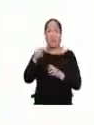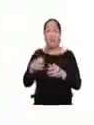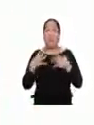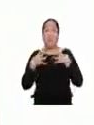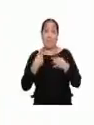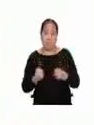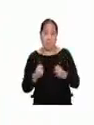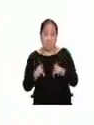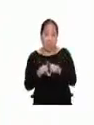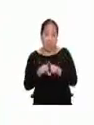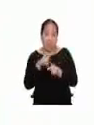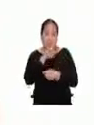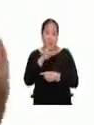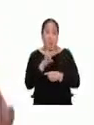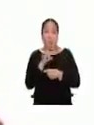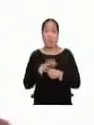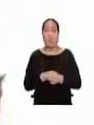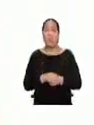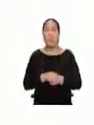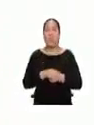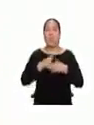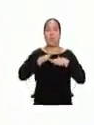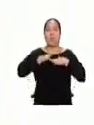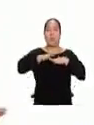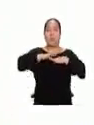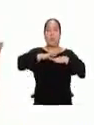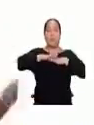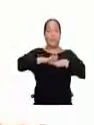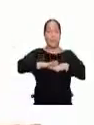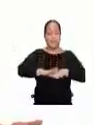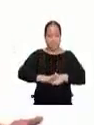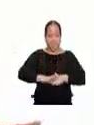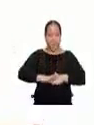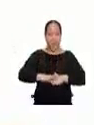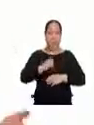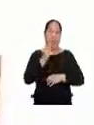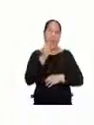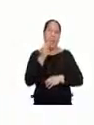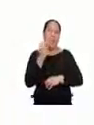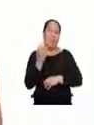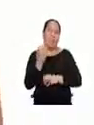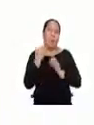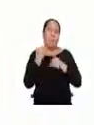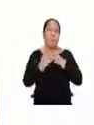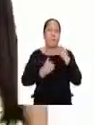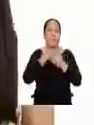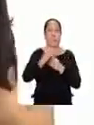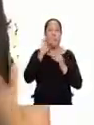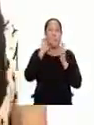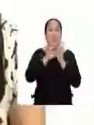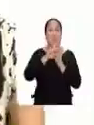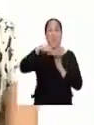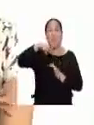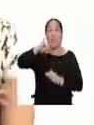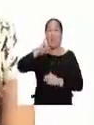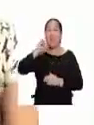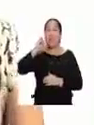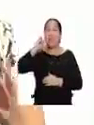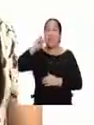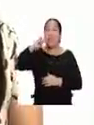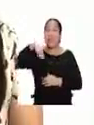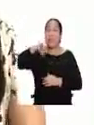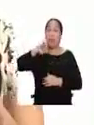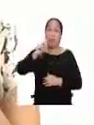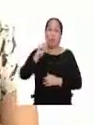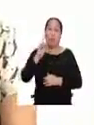de la salud, que se utiliza para disminuir el malestar que genera algunos procedimientos como el de la quimioterapia. Ahora, para que no